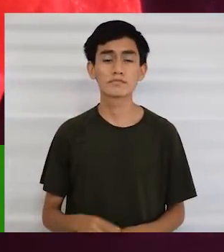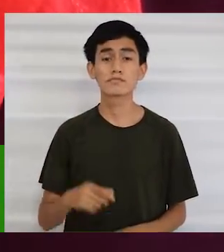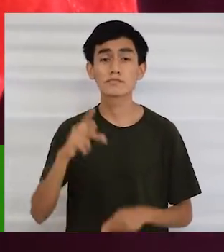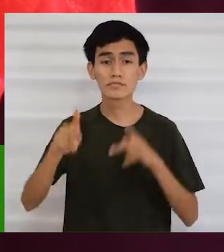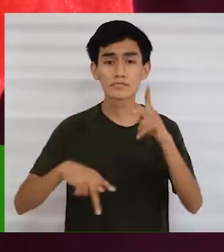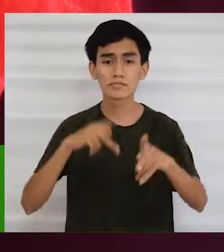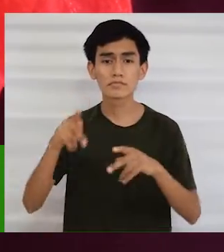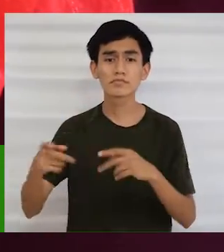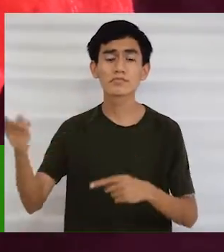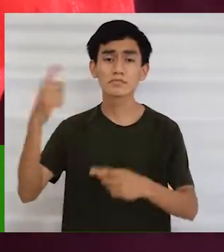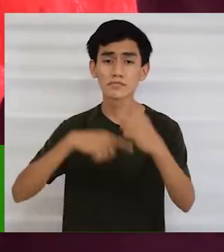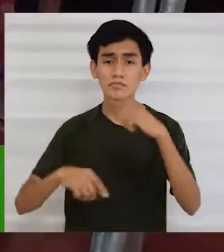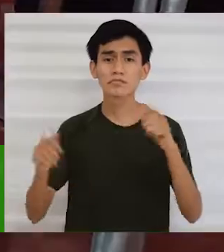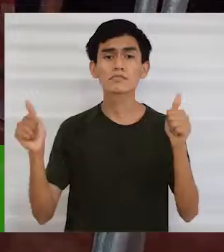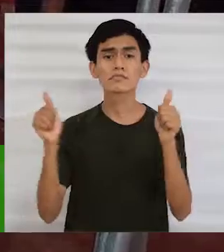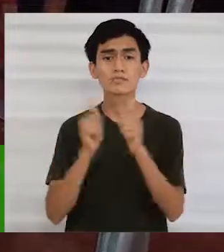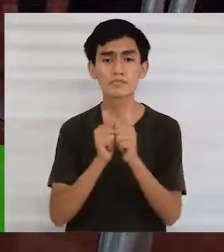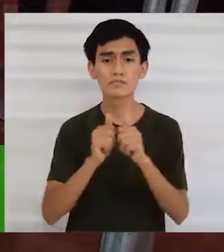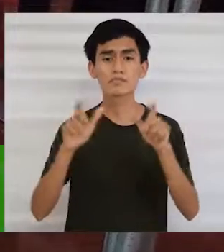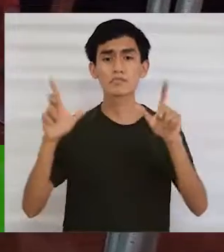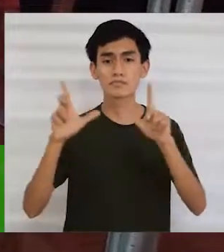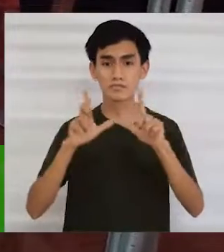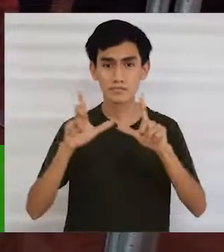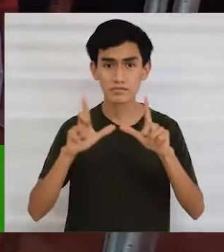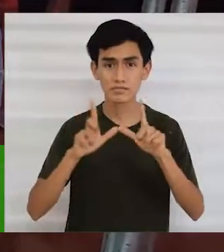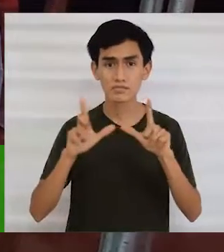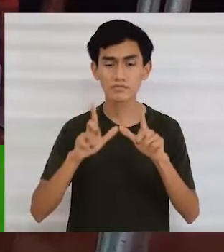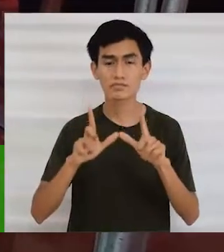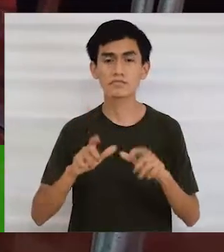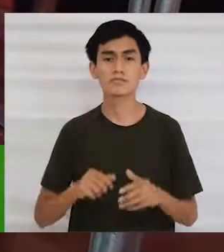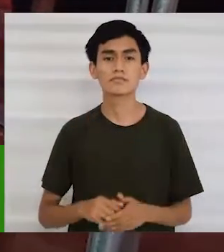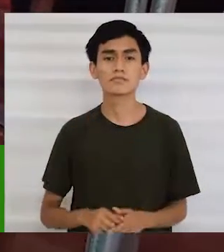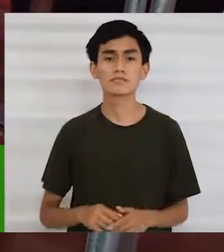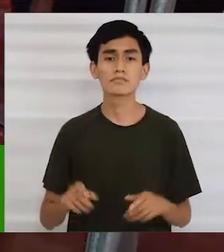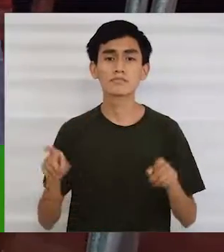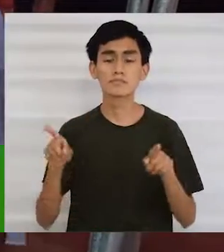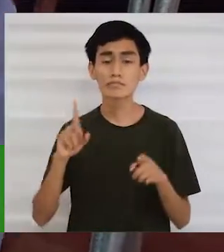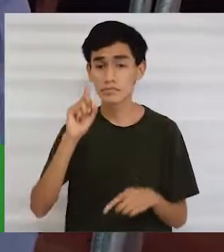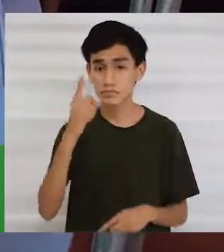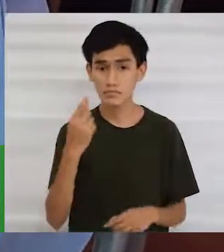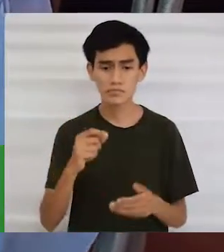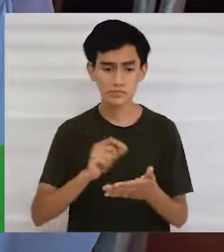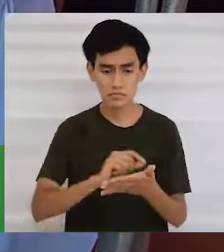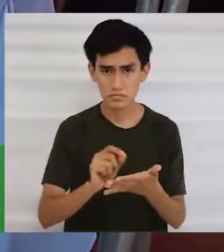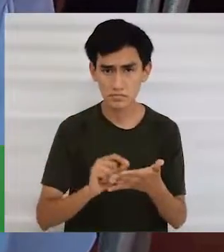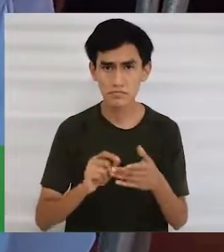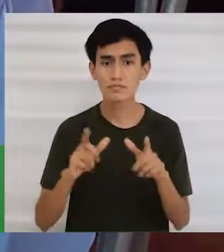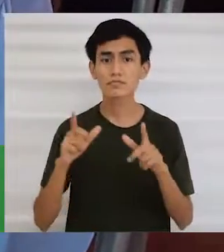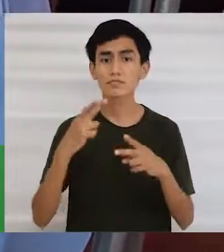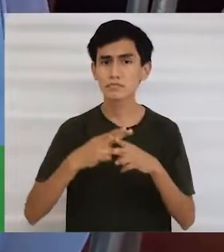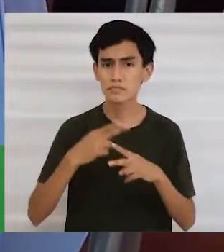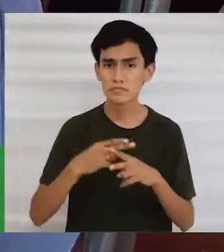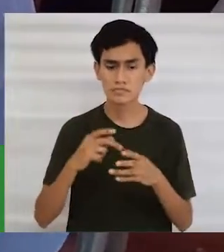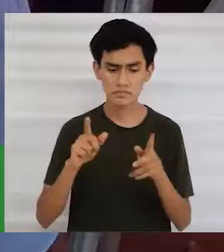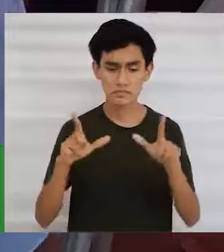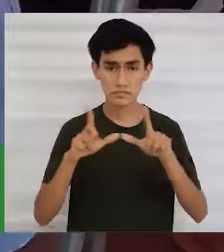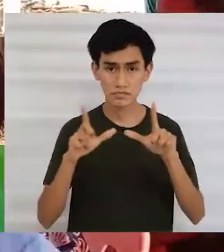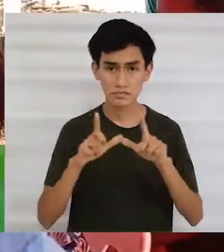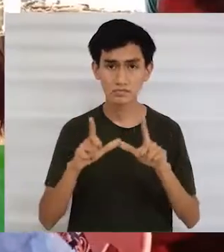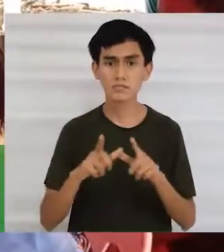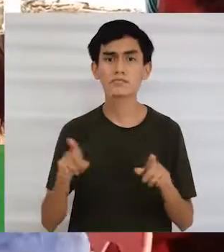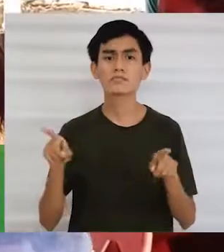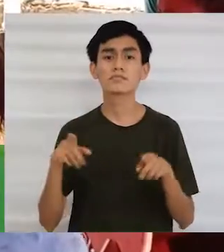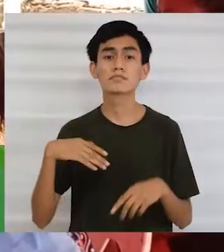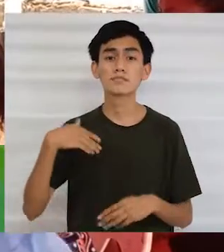pues, ahora con sus DNI. Contamos con un área de digitación, ¿ya? Que primeramente pasan por la digitación y luego pasan por nuestra persona para ser